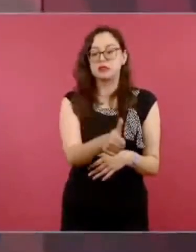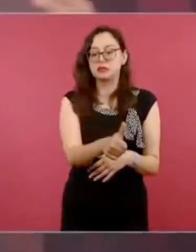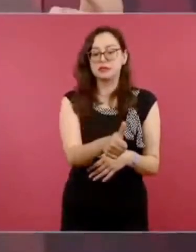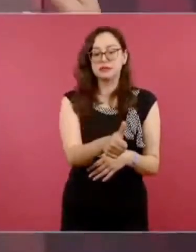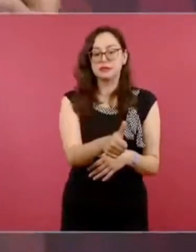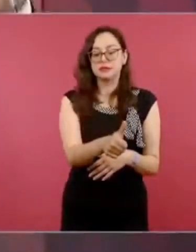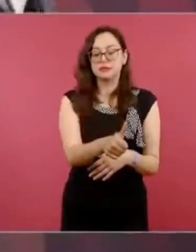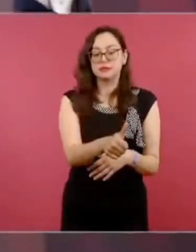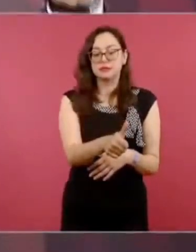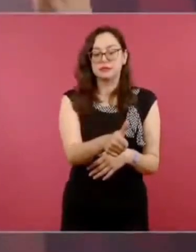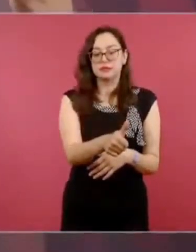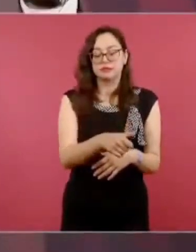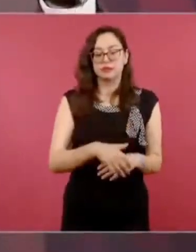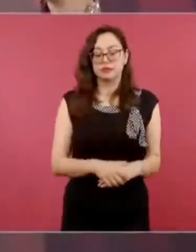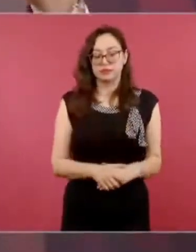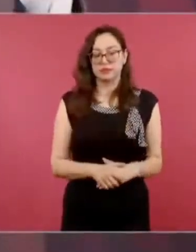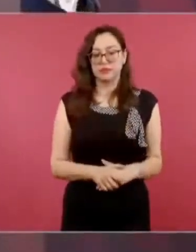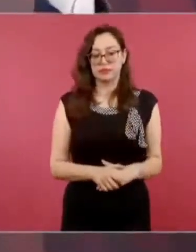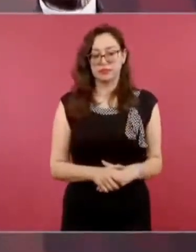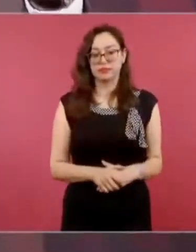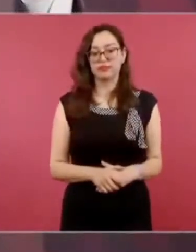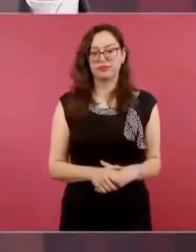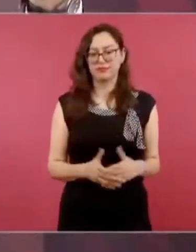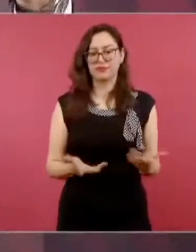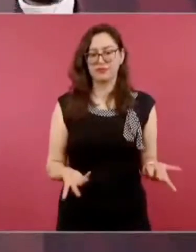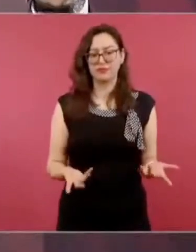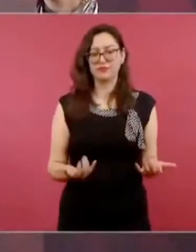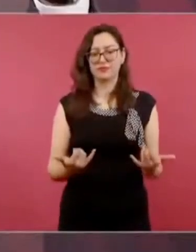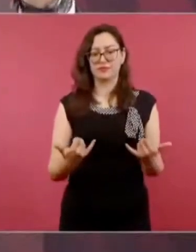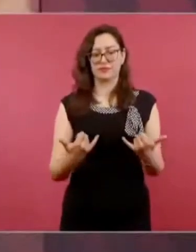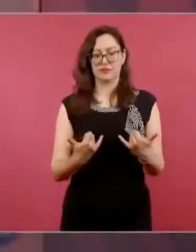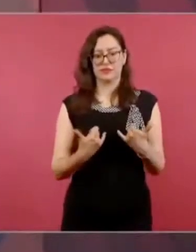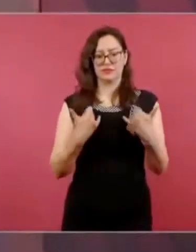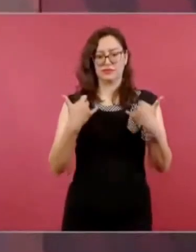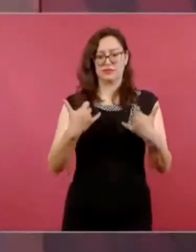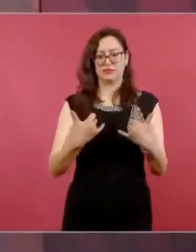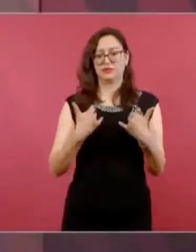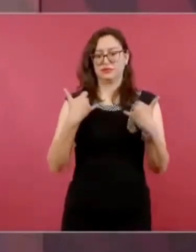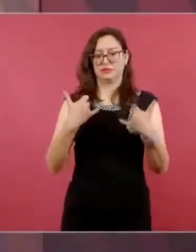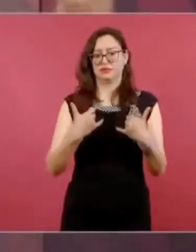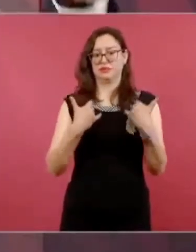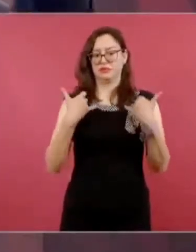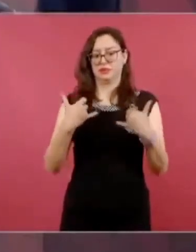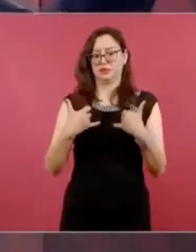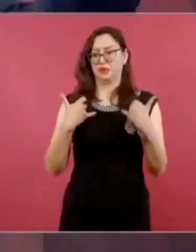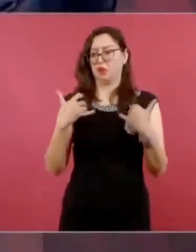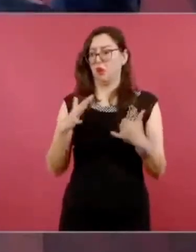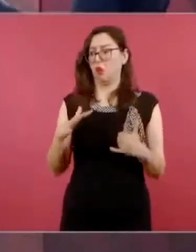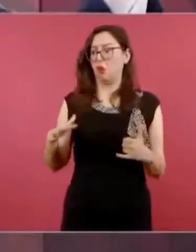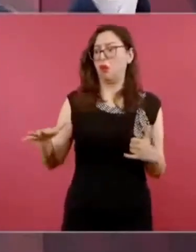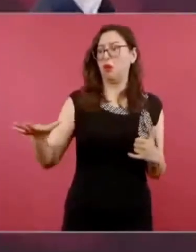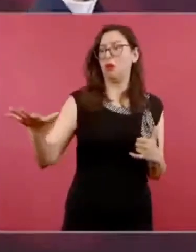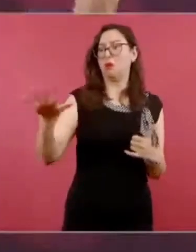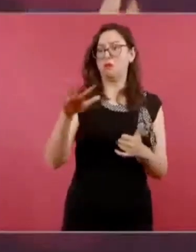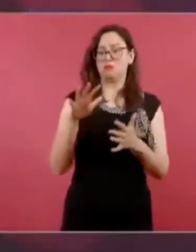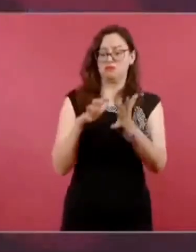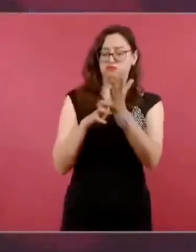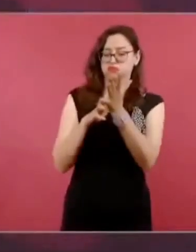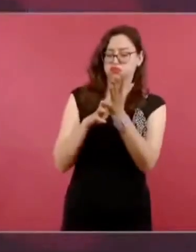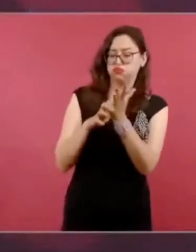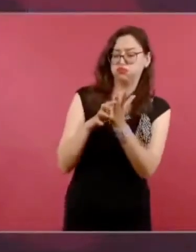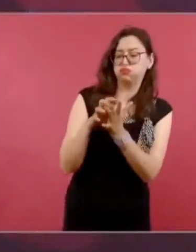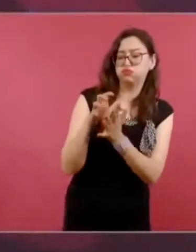Pero hay muchísimos jóvenes, millones en México, que se están formando. Por